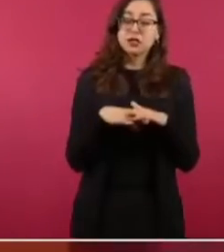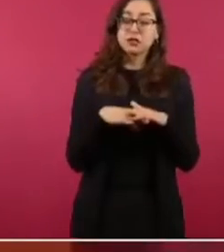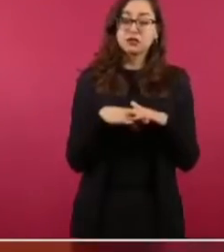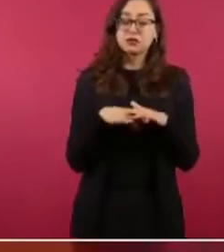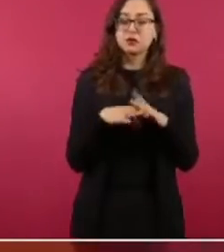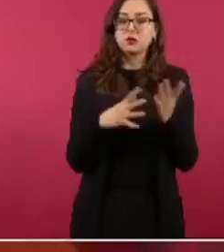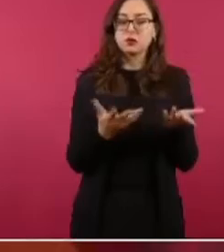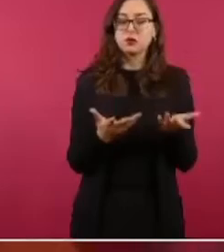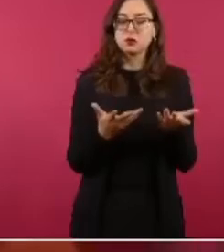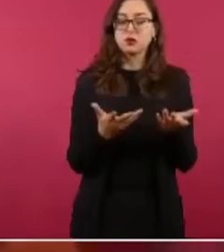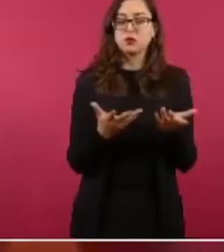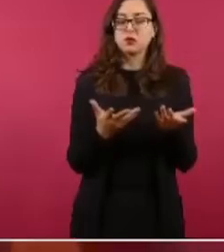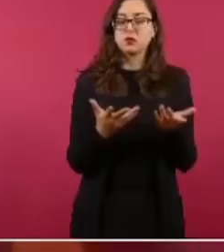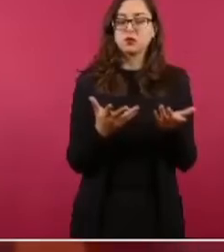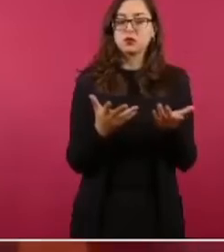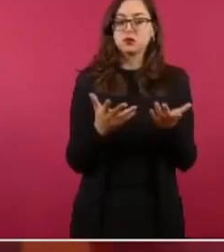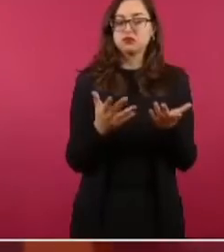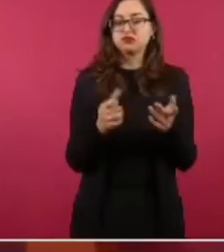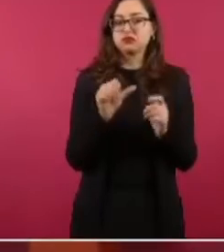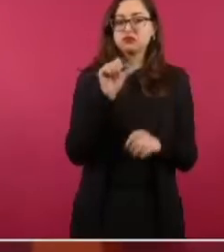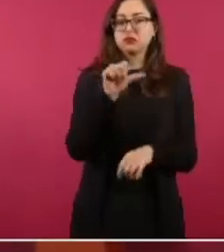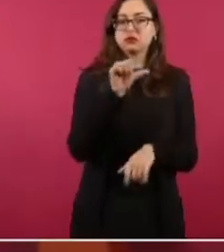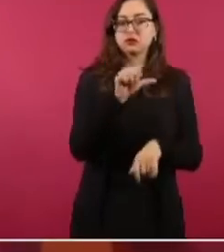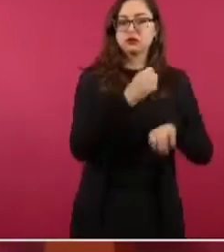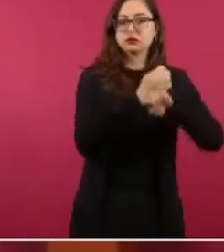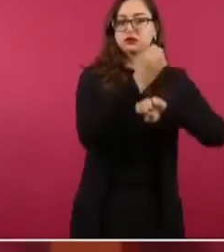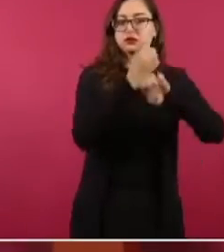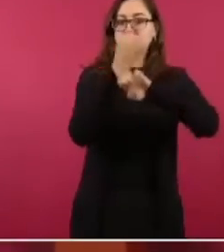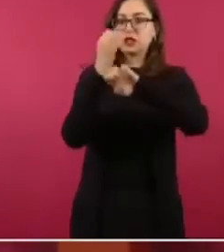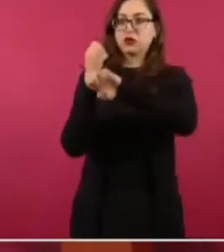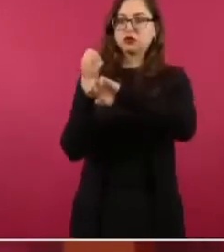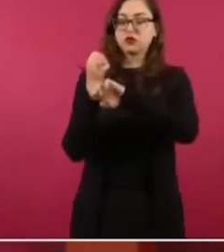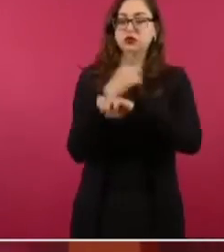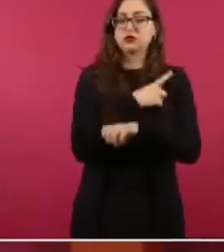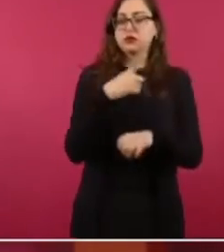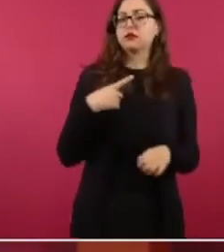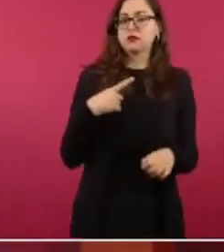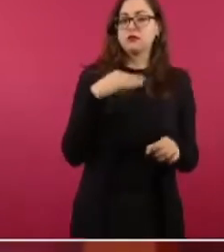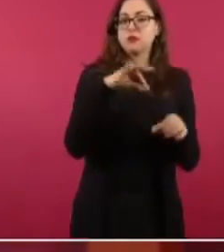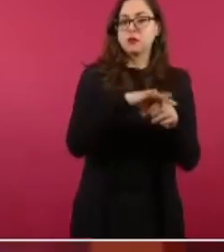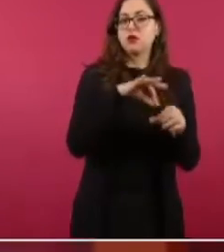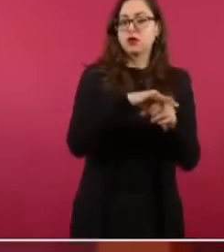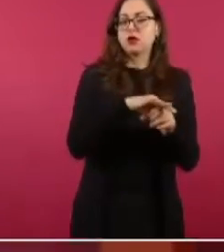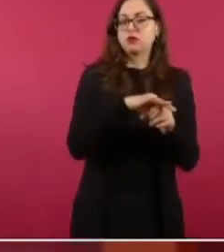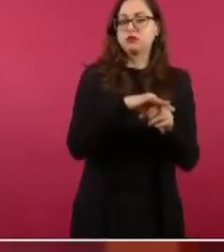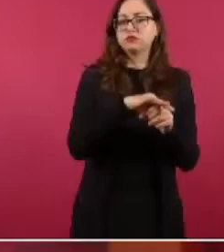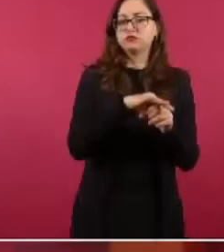la mitad de las legislaturas de los congresos locales, más uno.